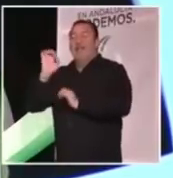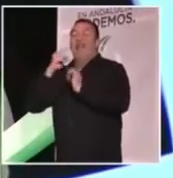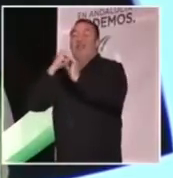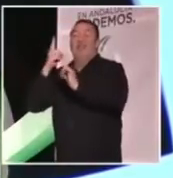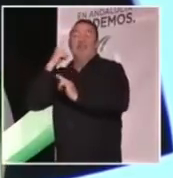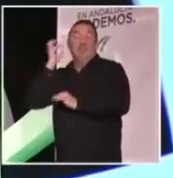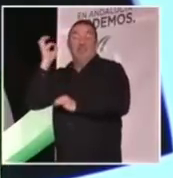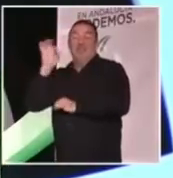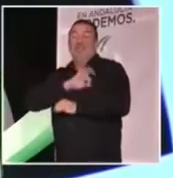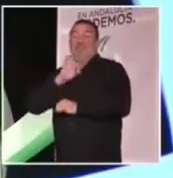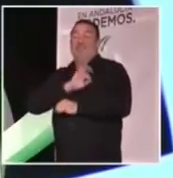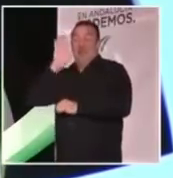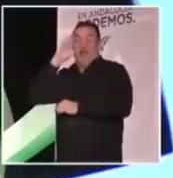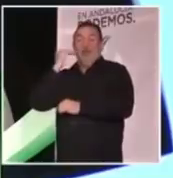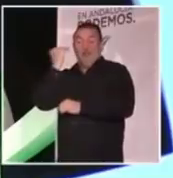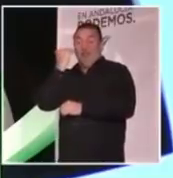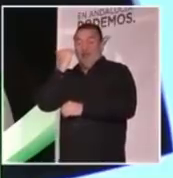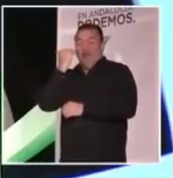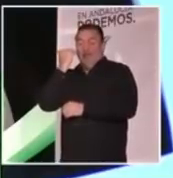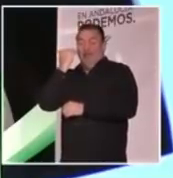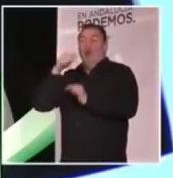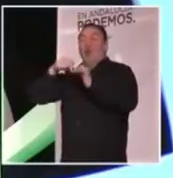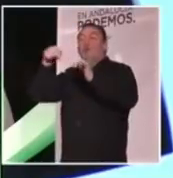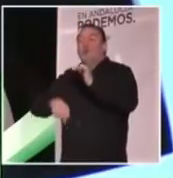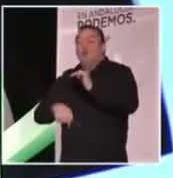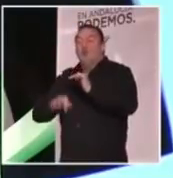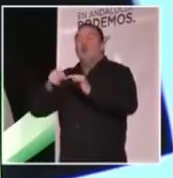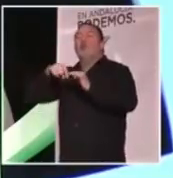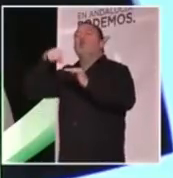Merkel. Sur, sur.